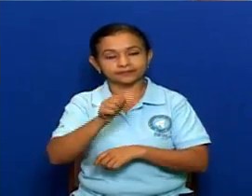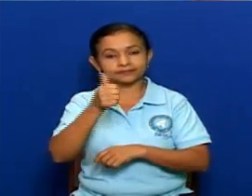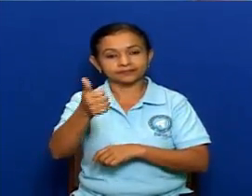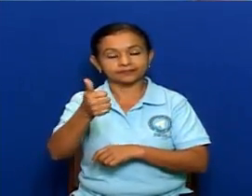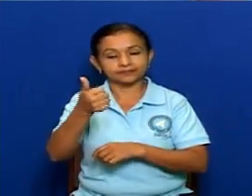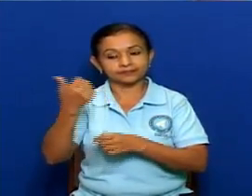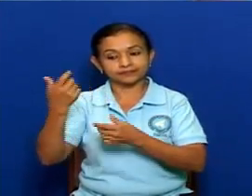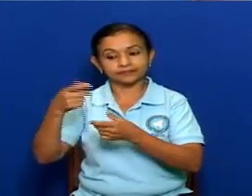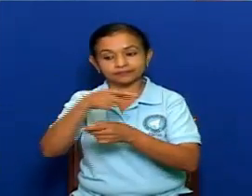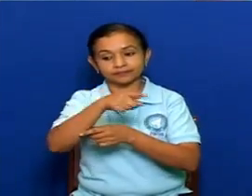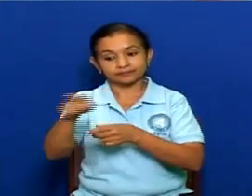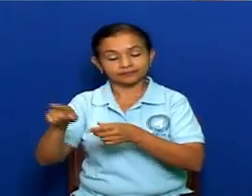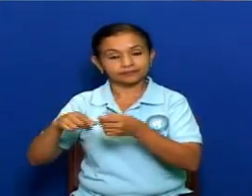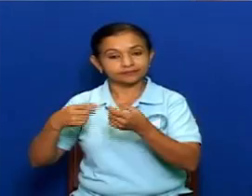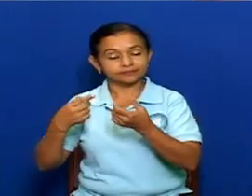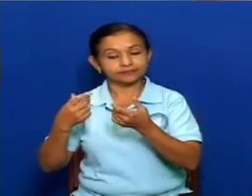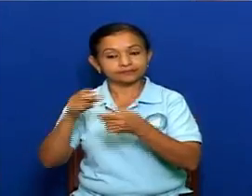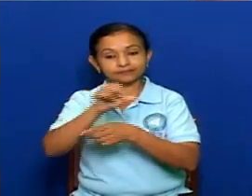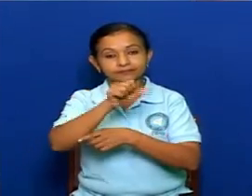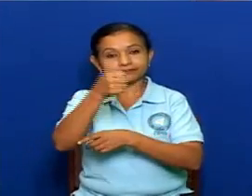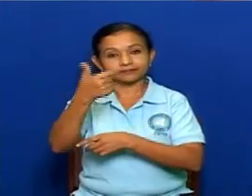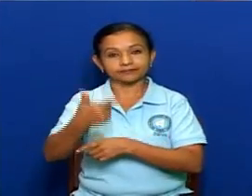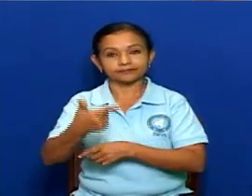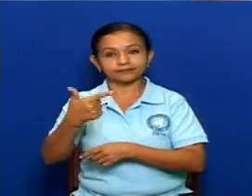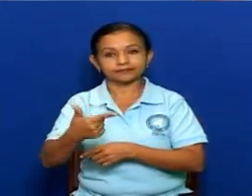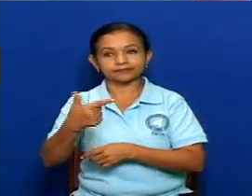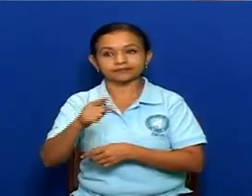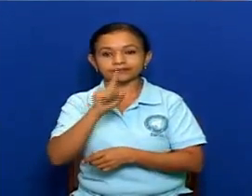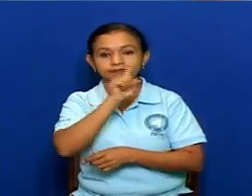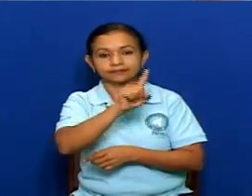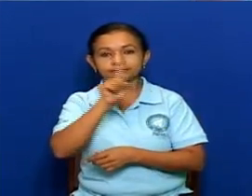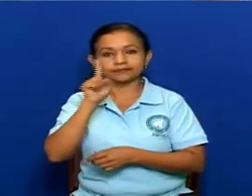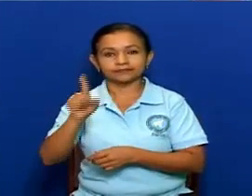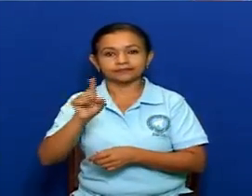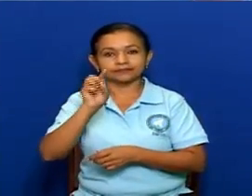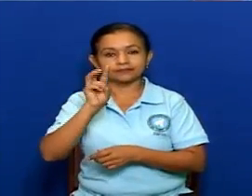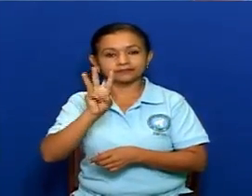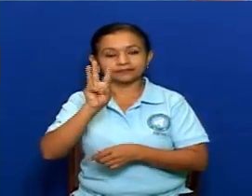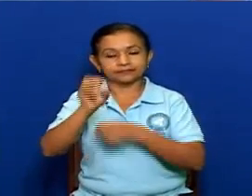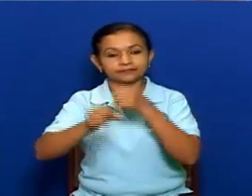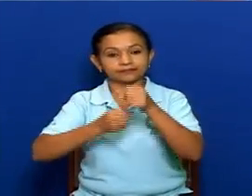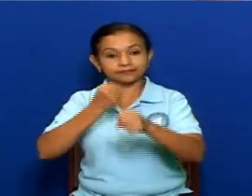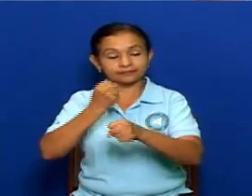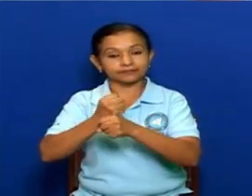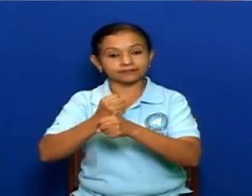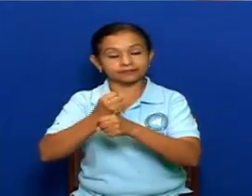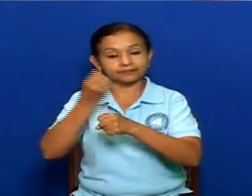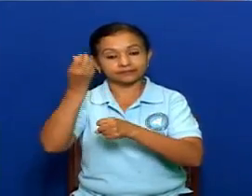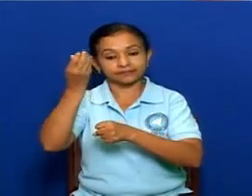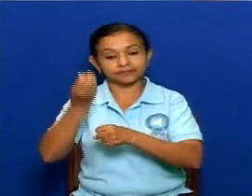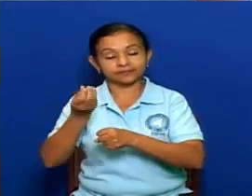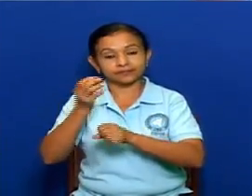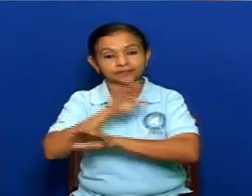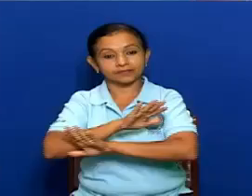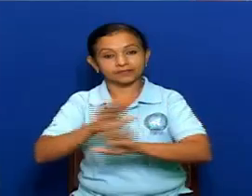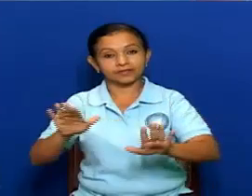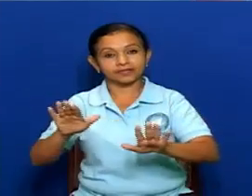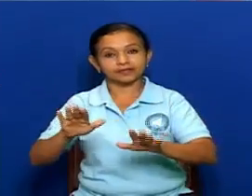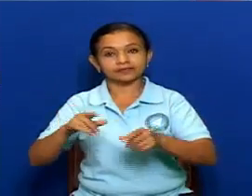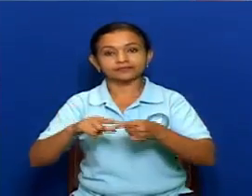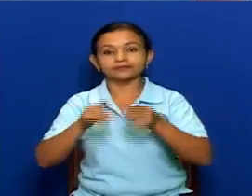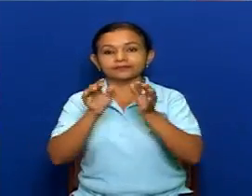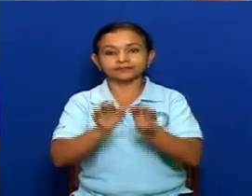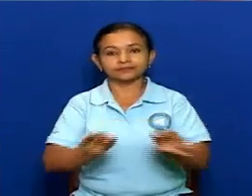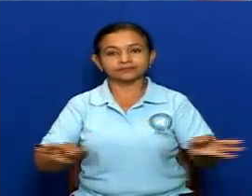6 colaboradores de sexto grado y tenemos 11 colaboradores de tercer año que también terminan su ciclo básico. Y eso es